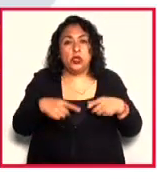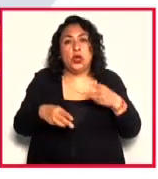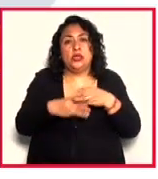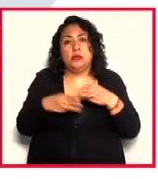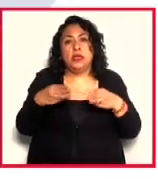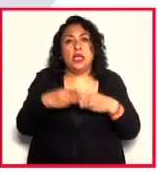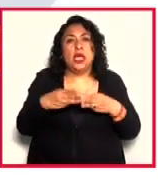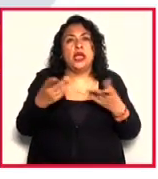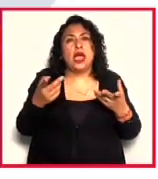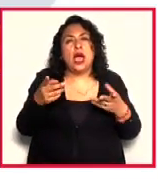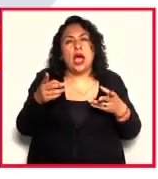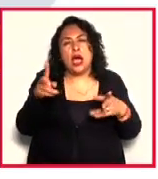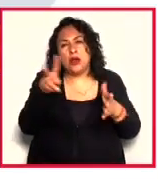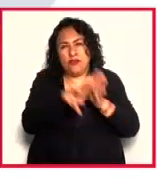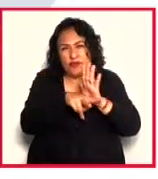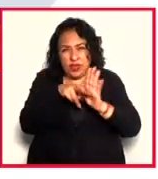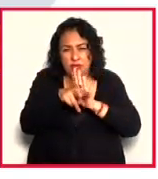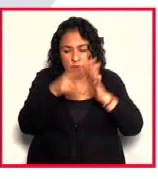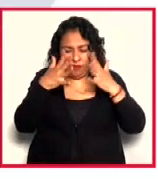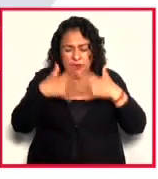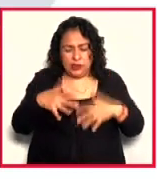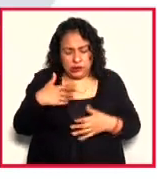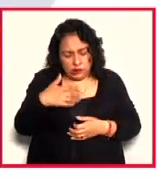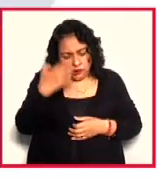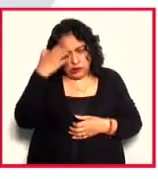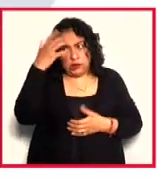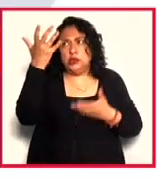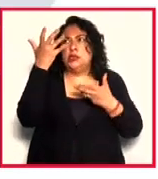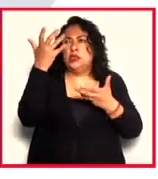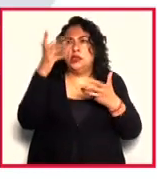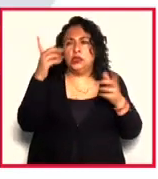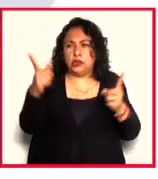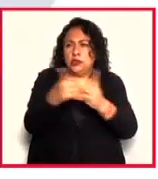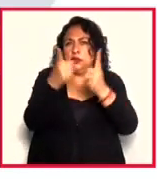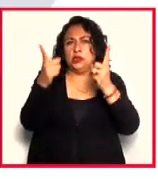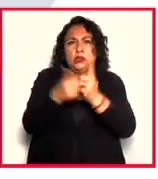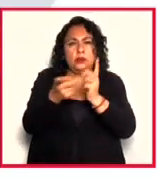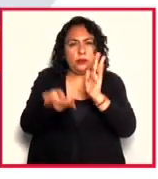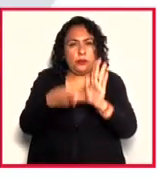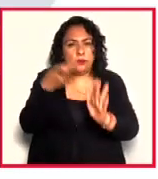audiovisual que se viste de nostalgia, anhelo y reencuentro.